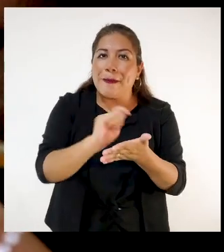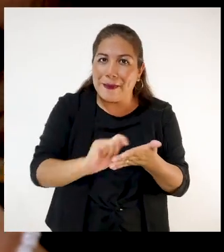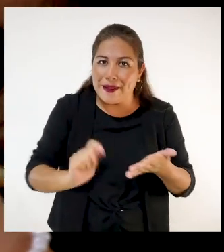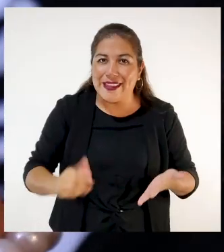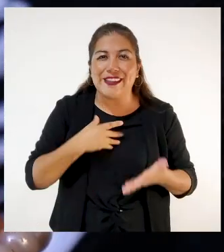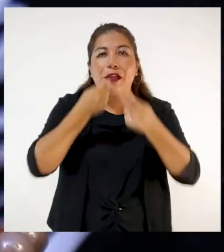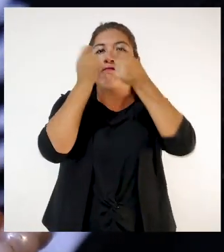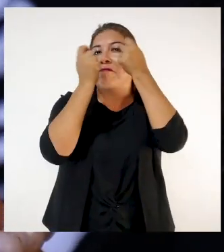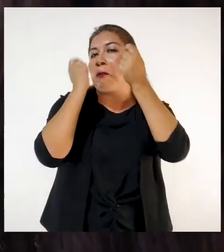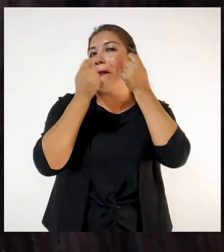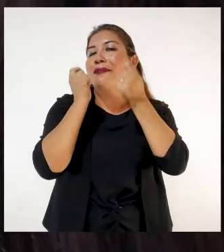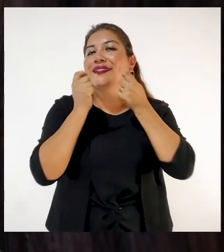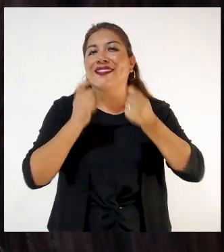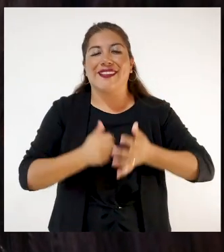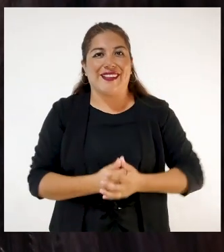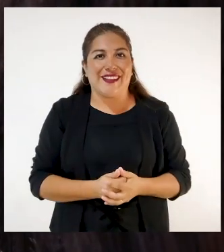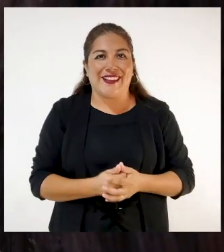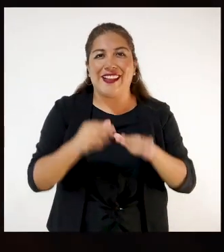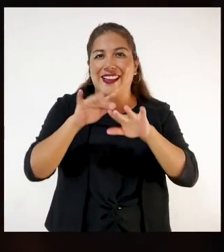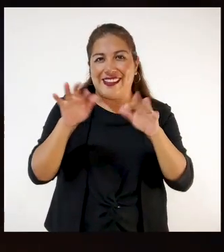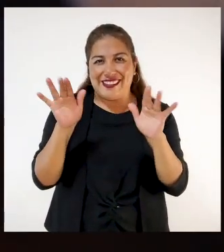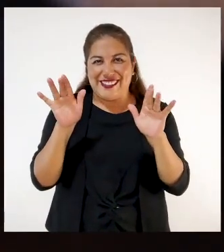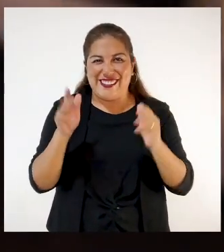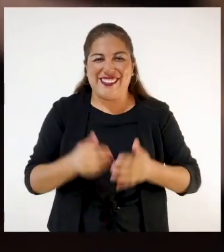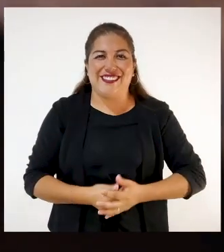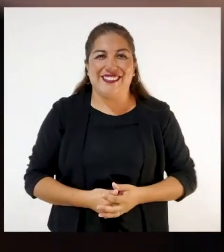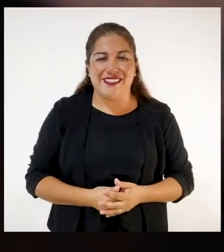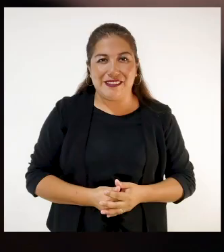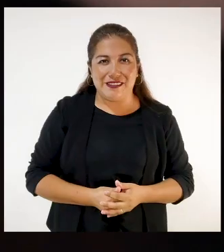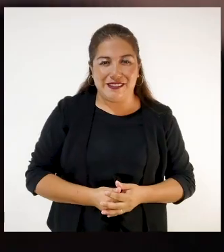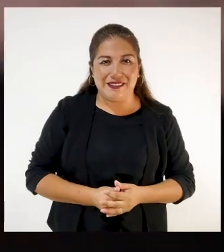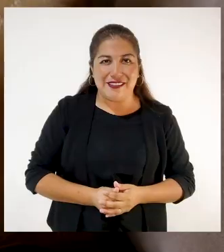pintar, maquillaje, las uñas,